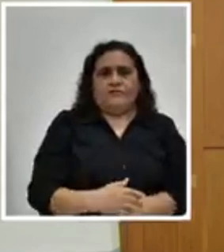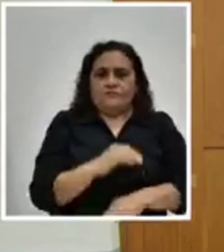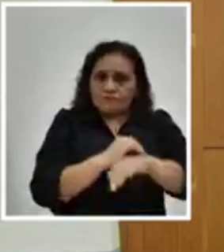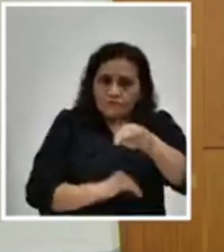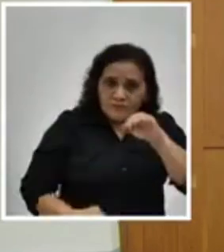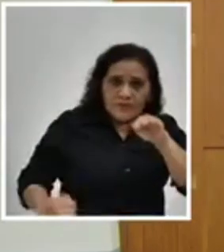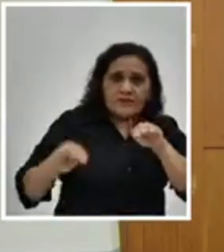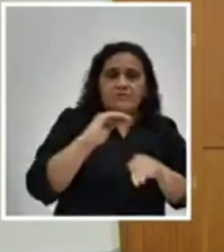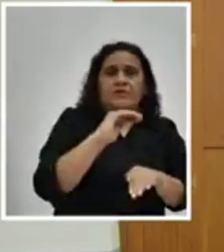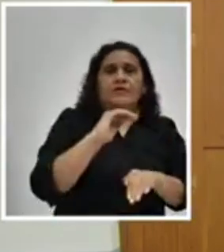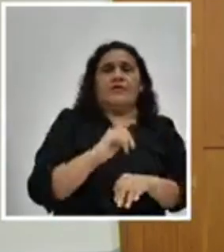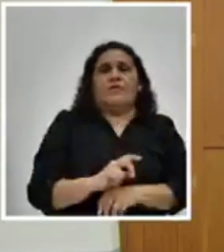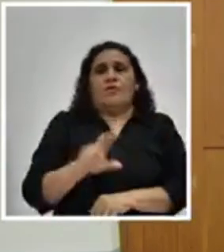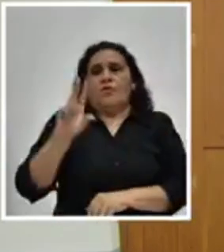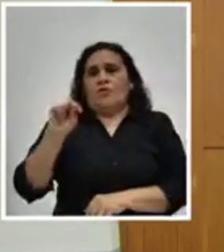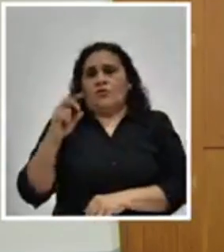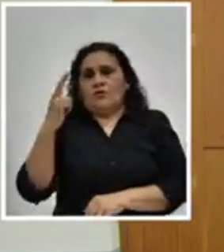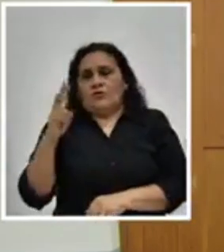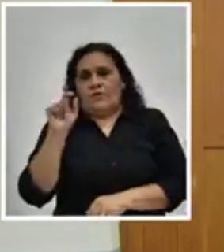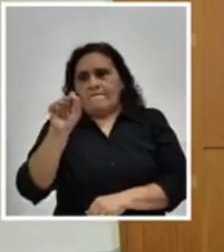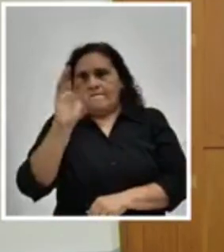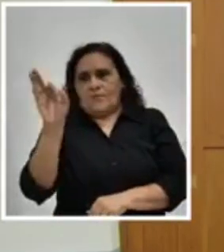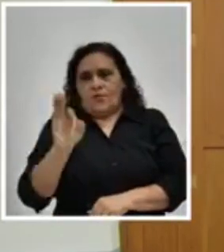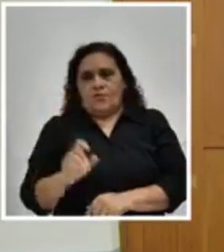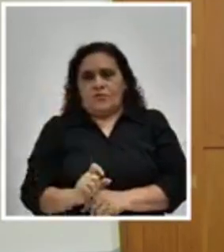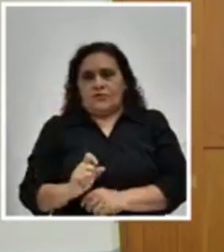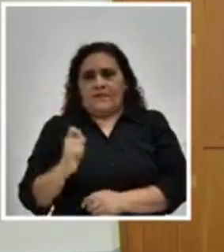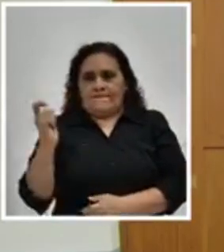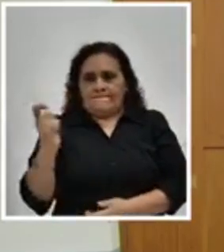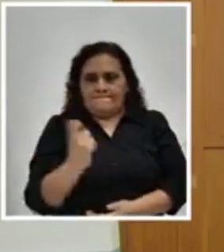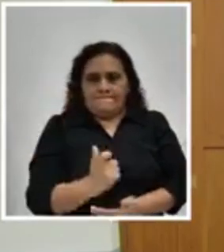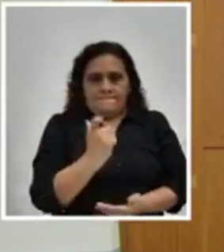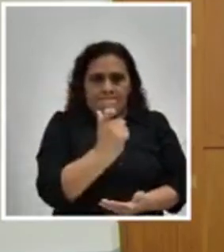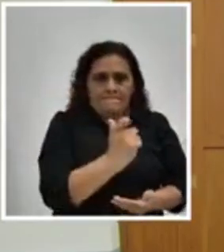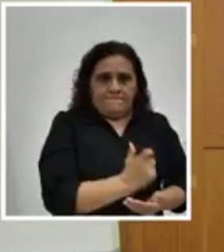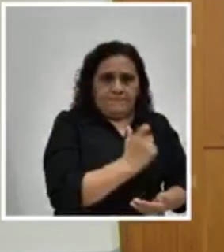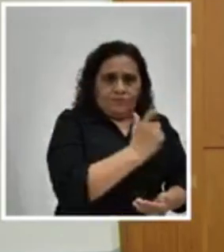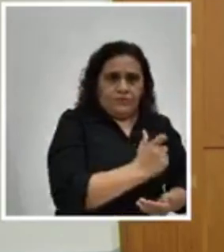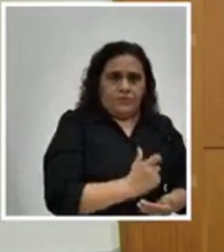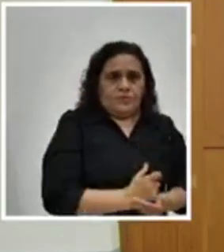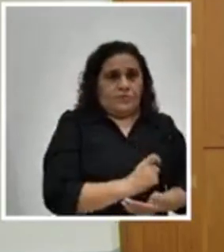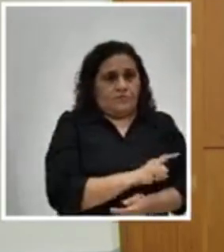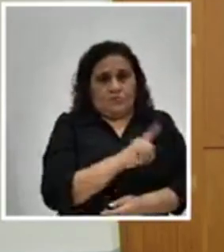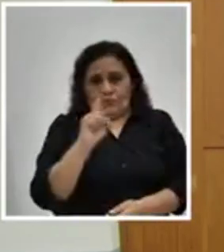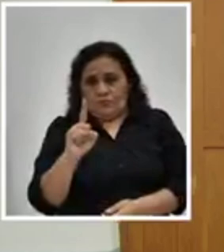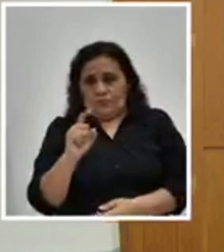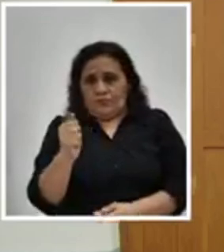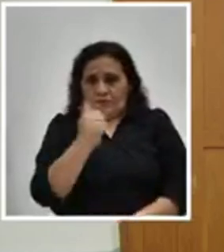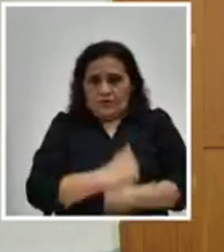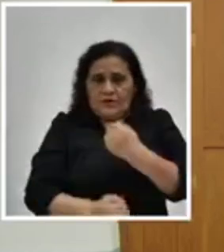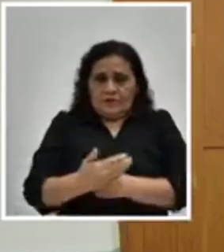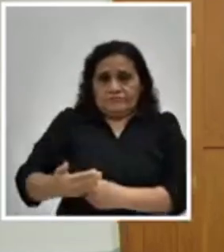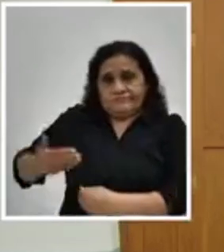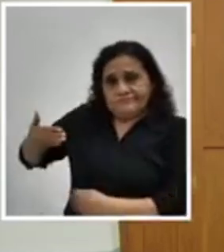Incrementamos un 82% la recaudación municipal en comparación con el año anterior.